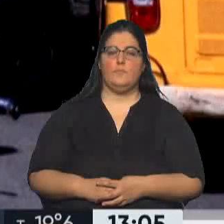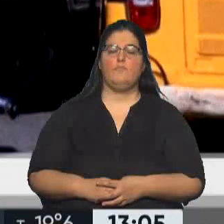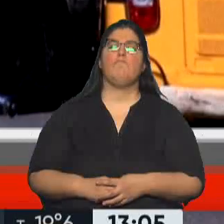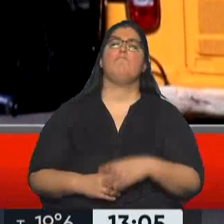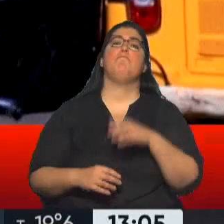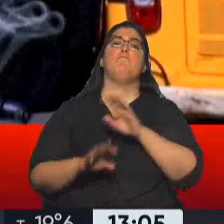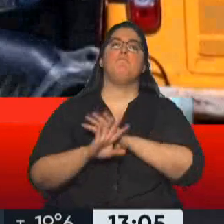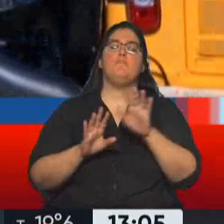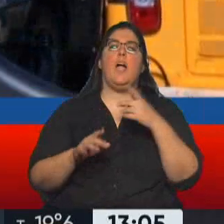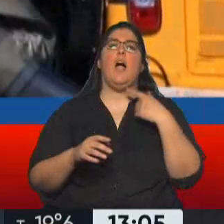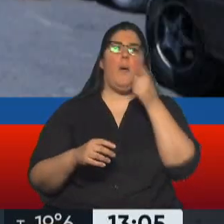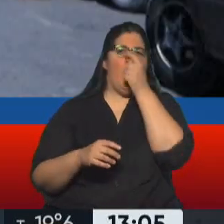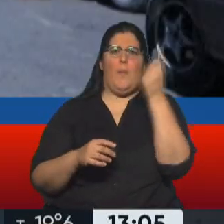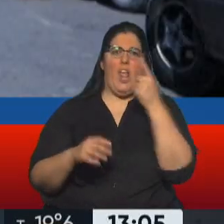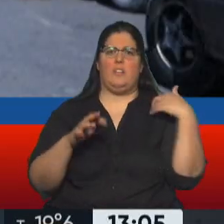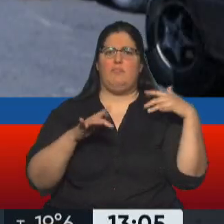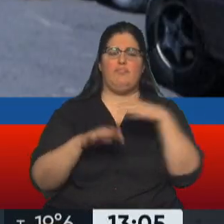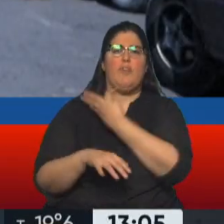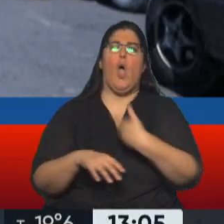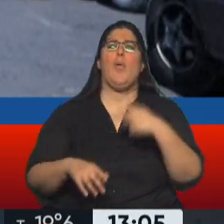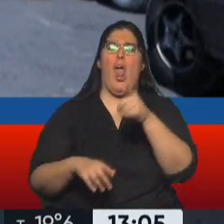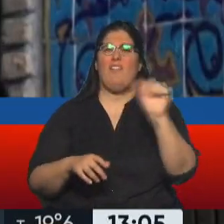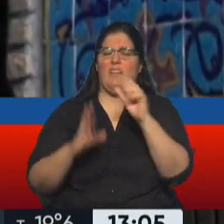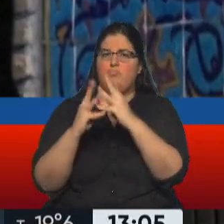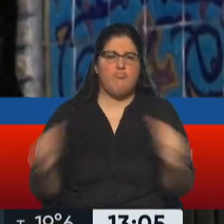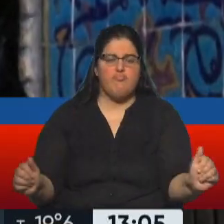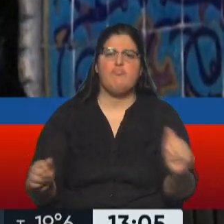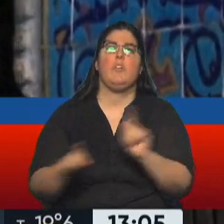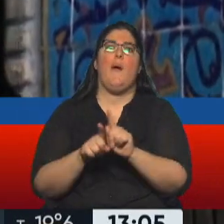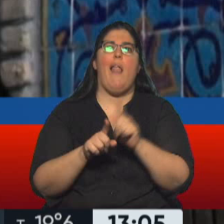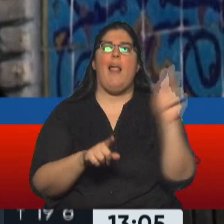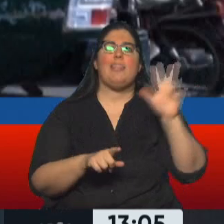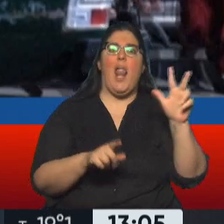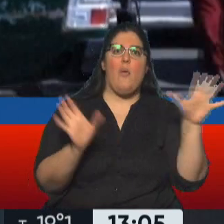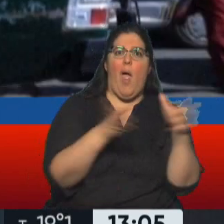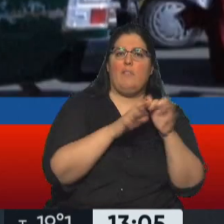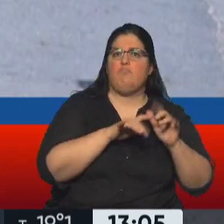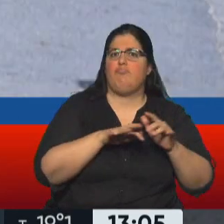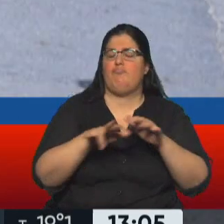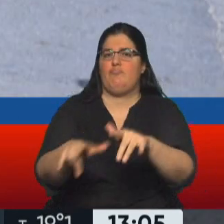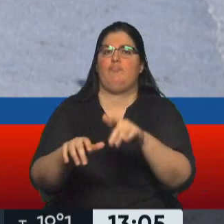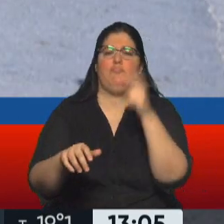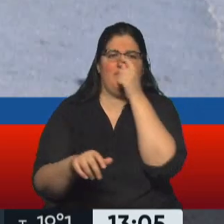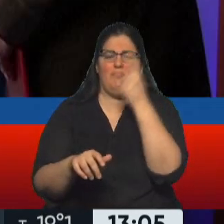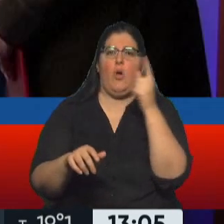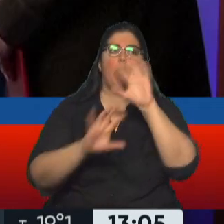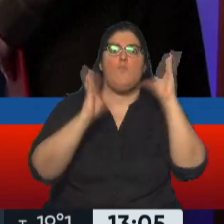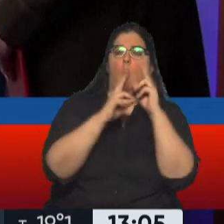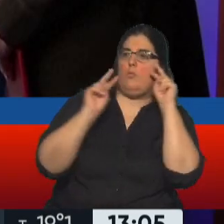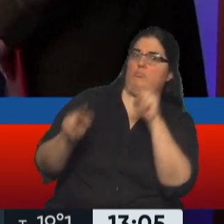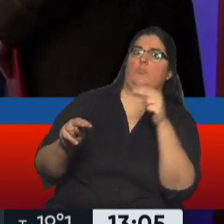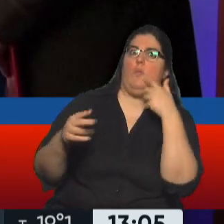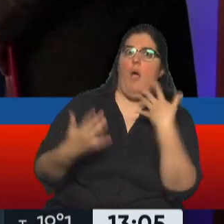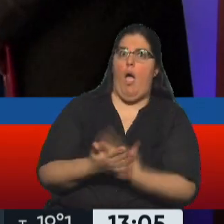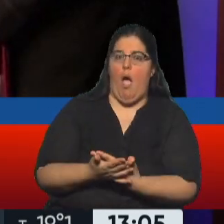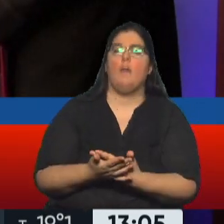la velocidad con la que se desintegró el gobierno afgano ante el incontenible avance talibán asombró al mundo. El viernes